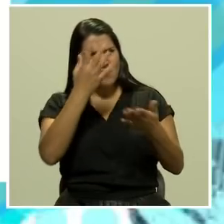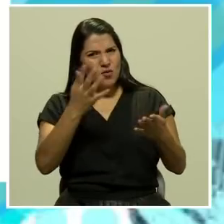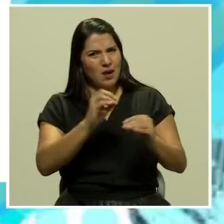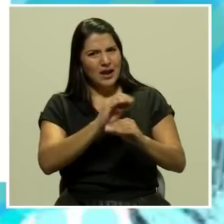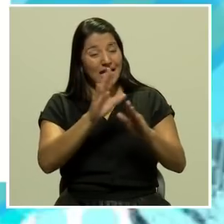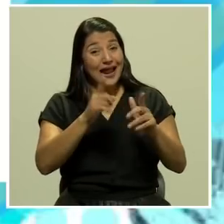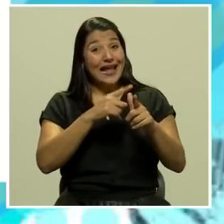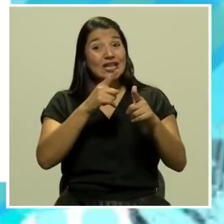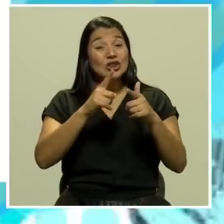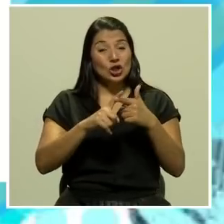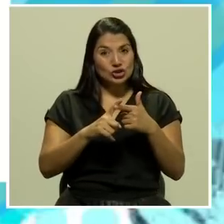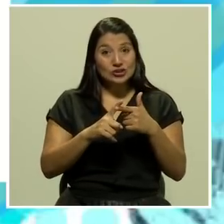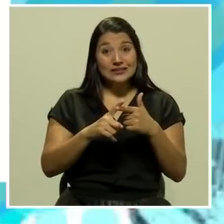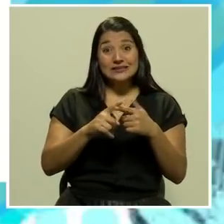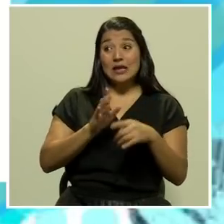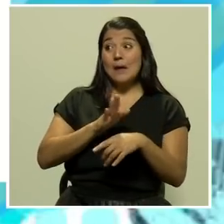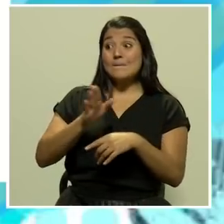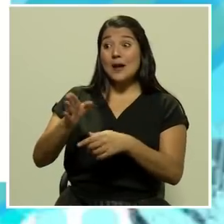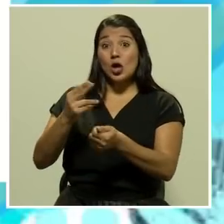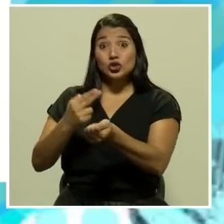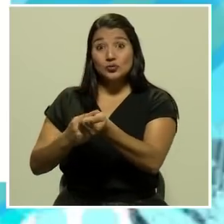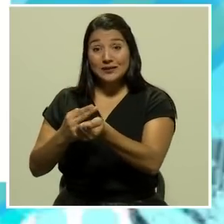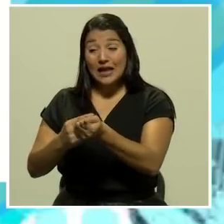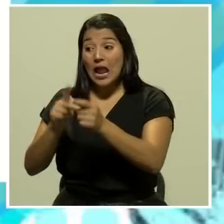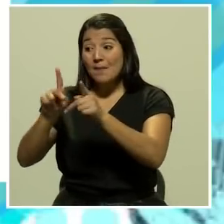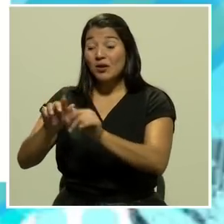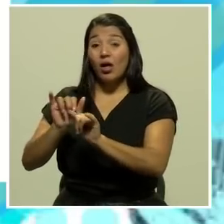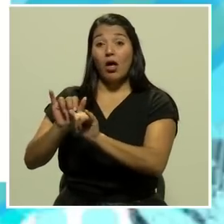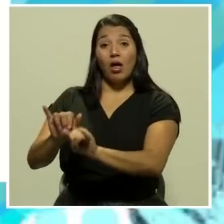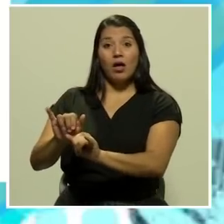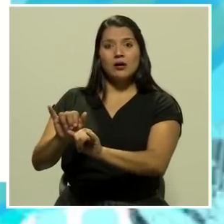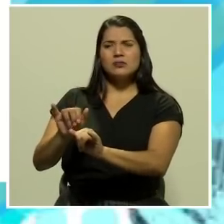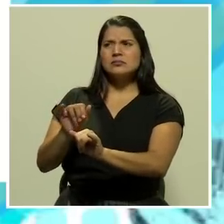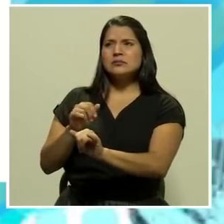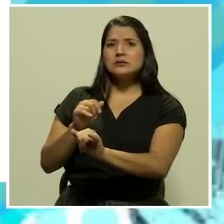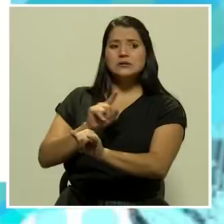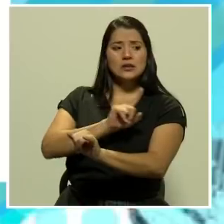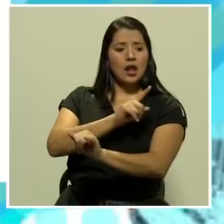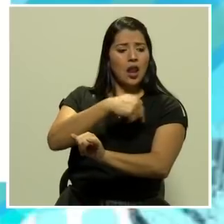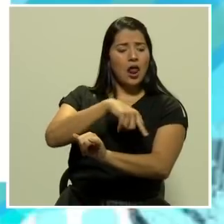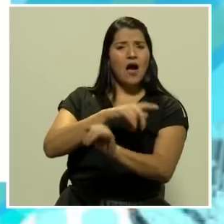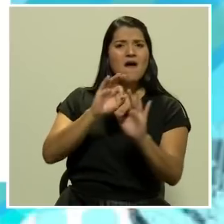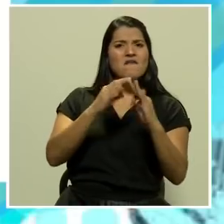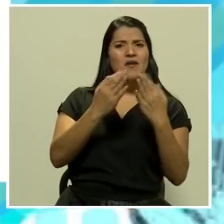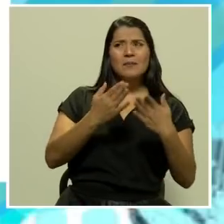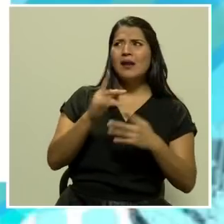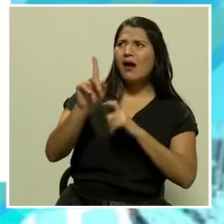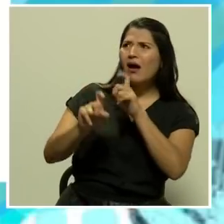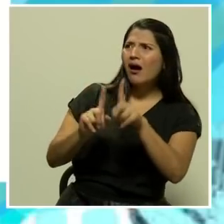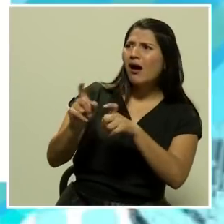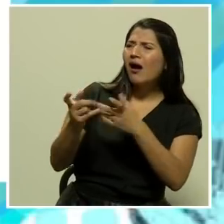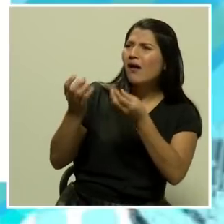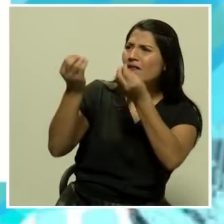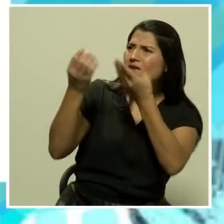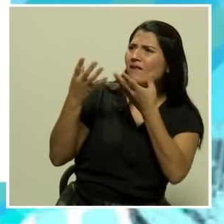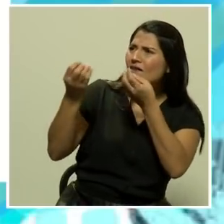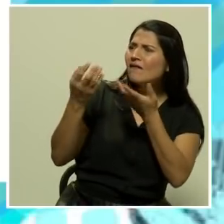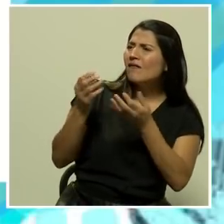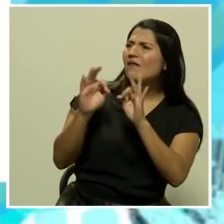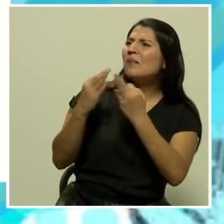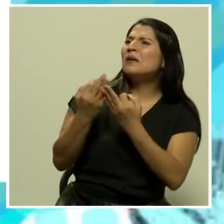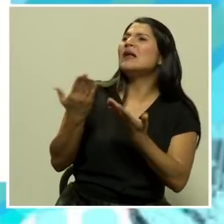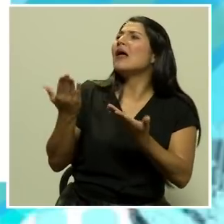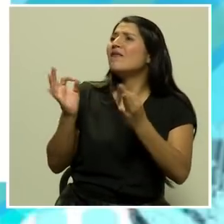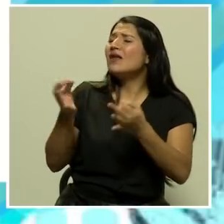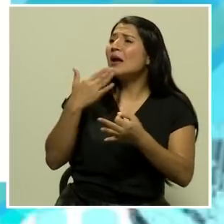hospital y no sabes absolutamente nada. Entonces la gente es sencilla, es clara, la gente que es muy inteligente dice, yo prefiero mejor, me quedo con mi papá aquí en la